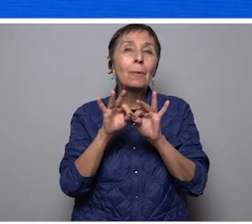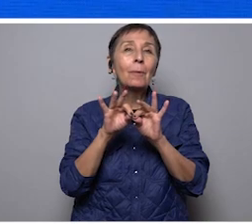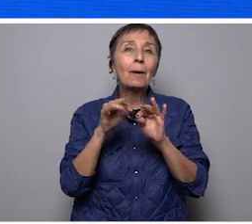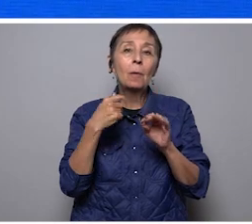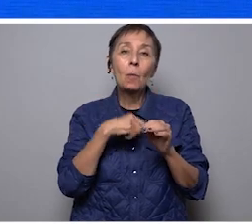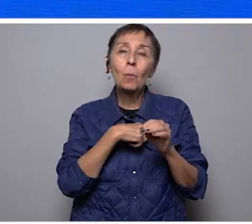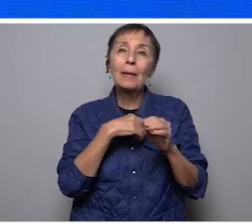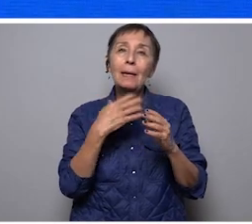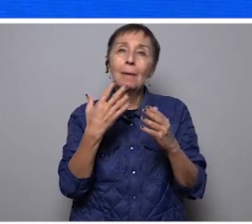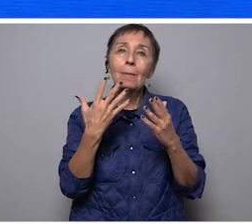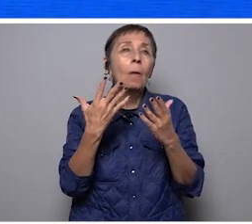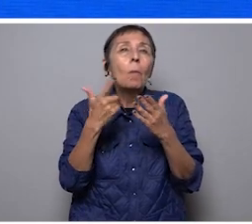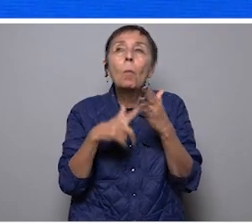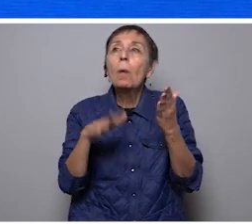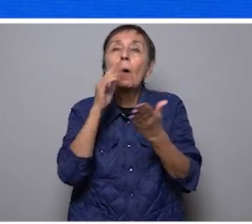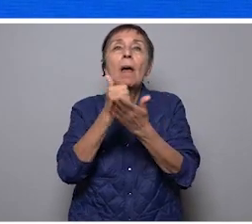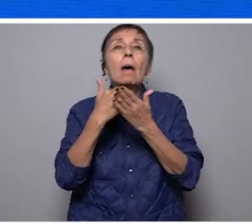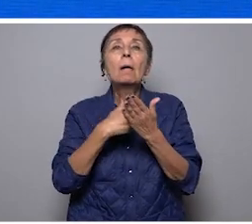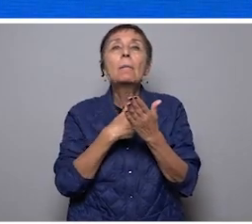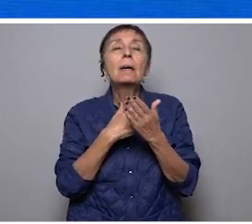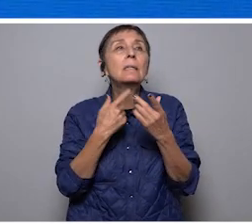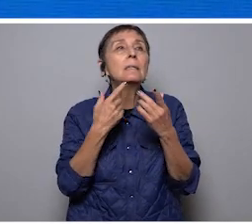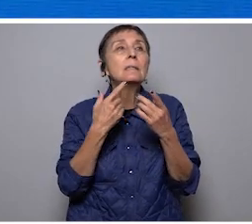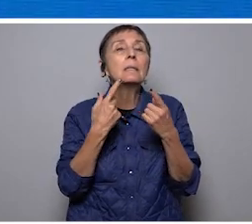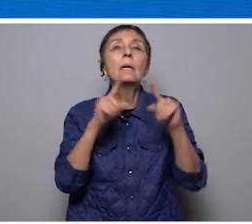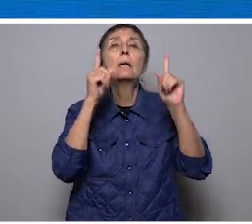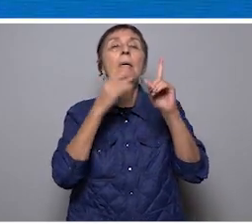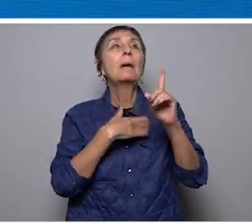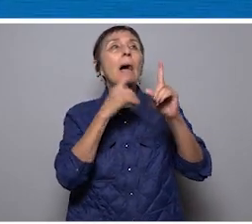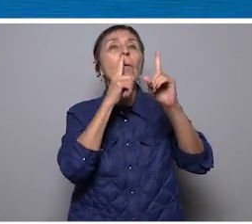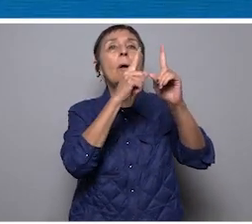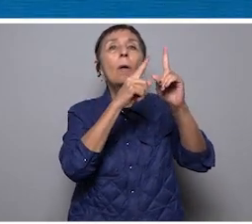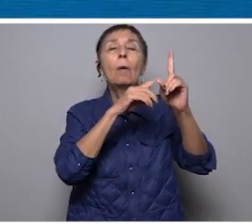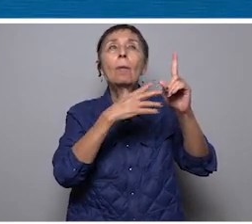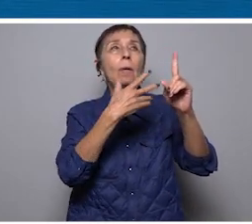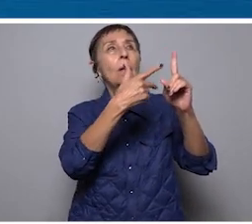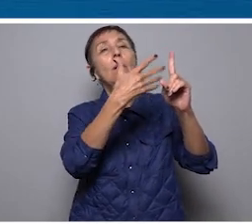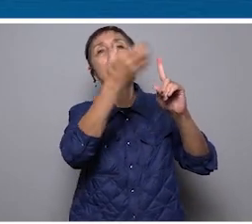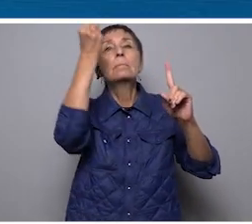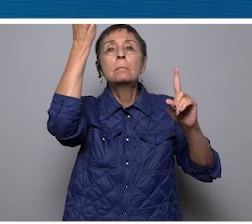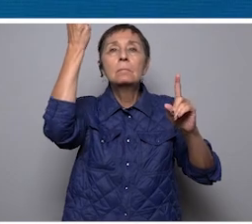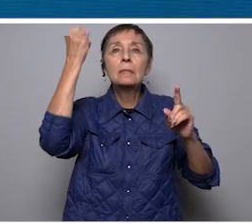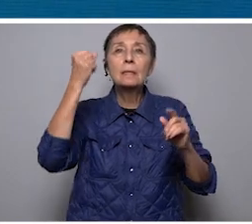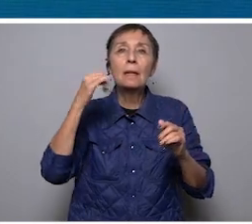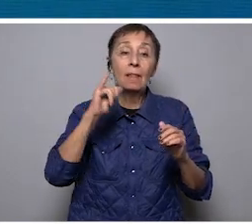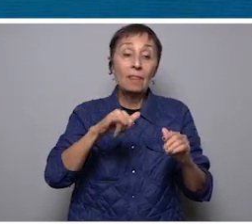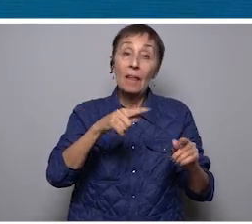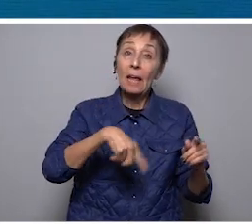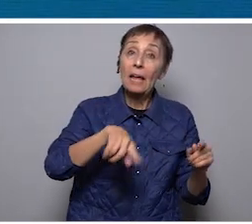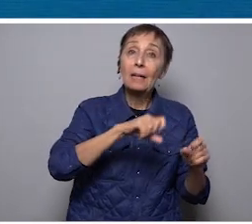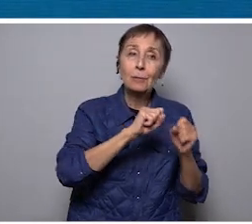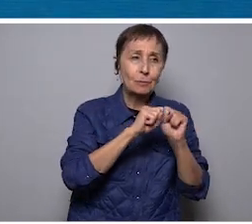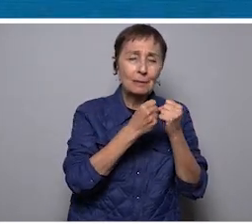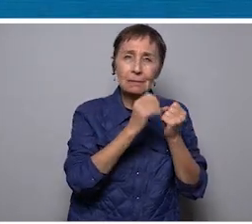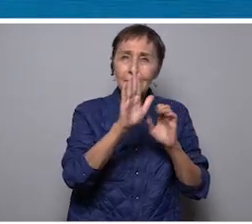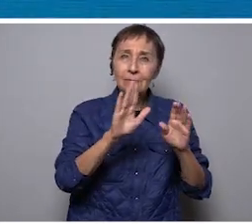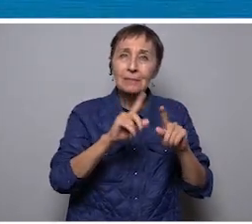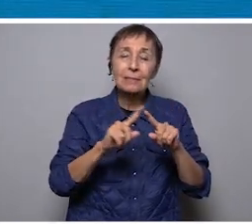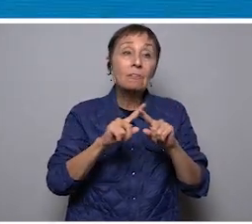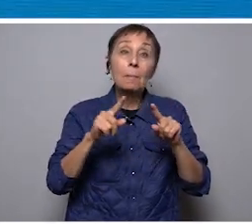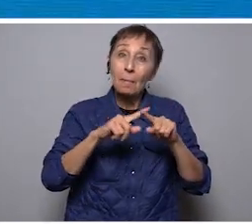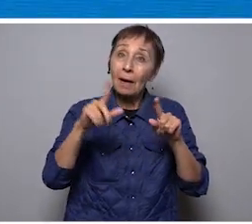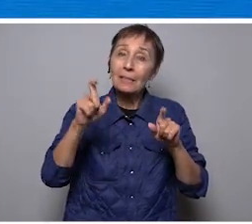tejido social construir sociedad darnos más tiempo para